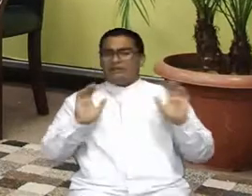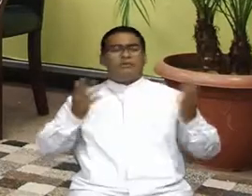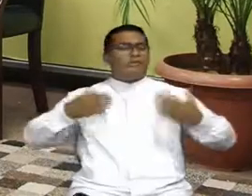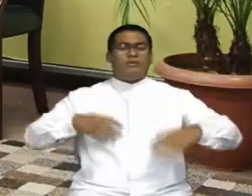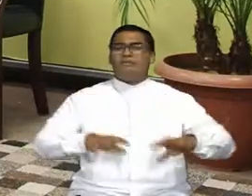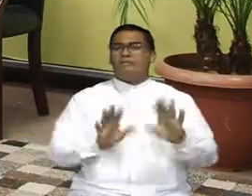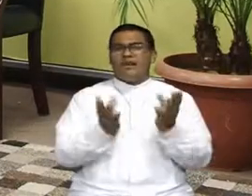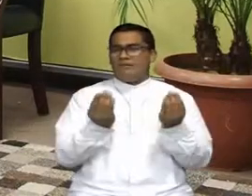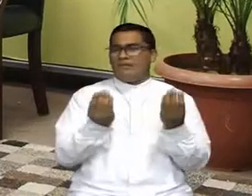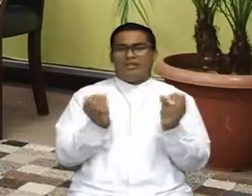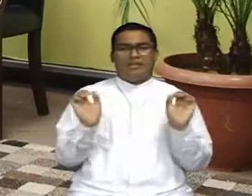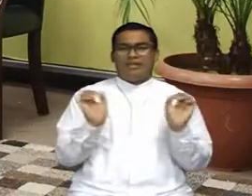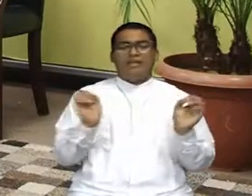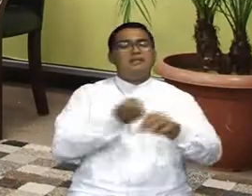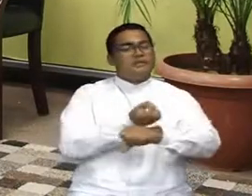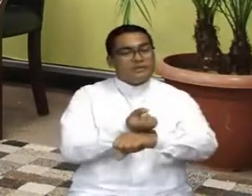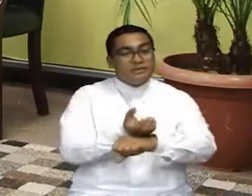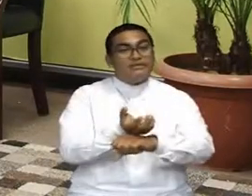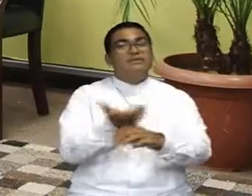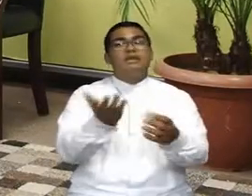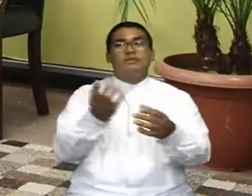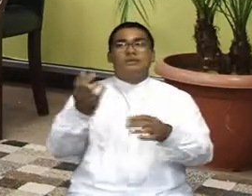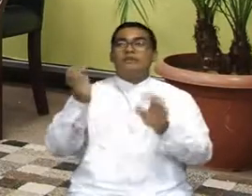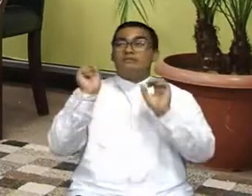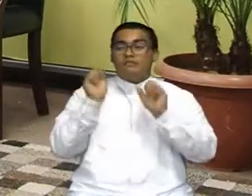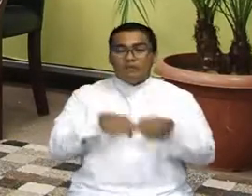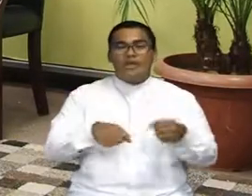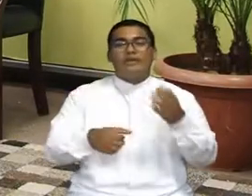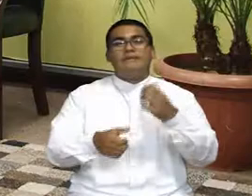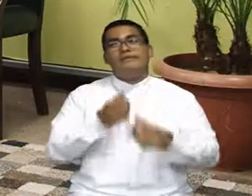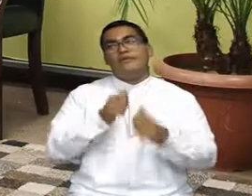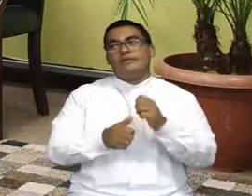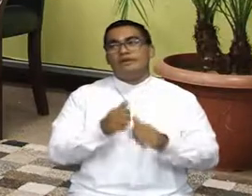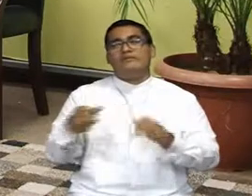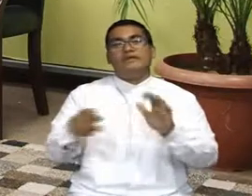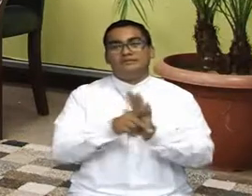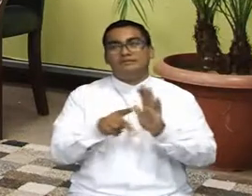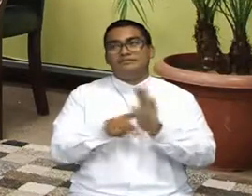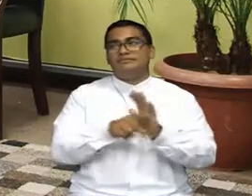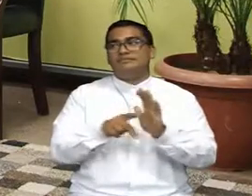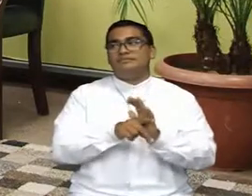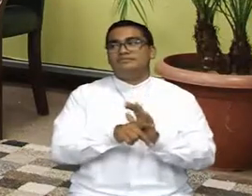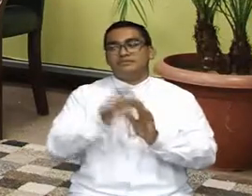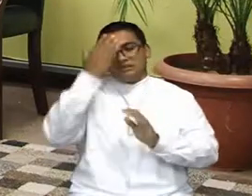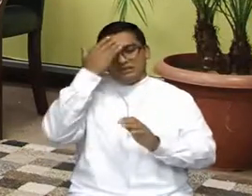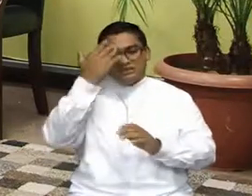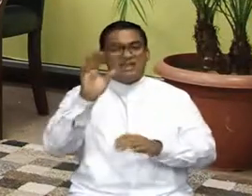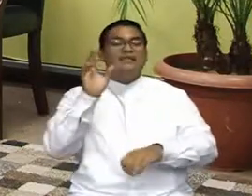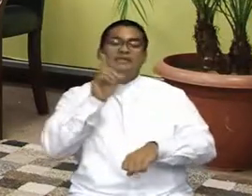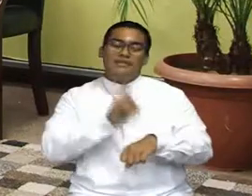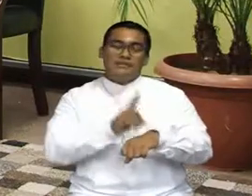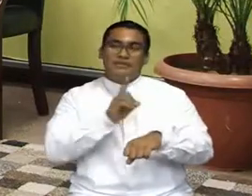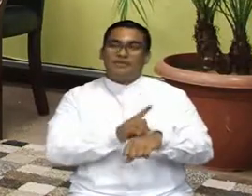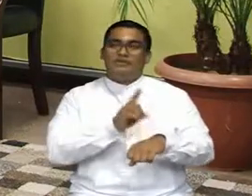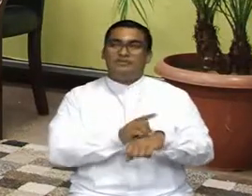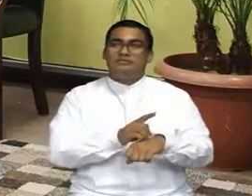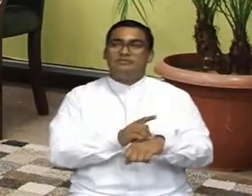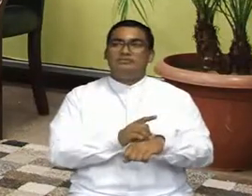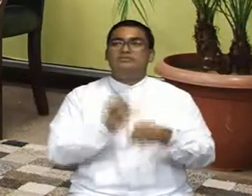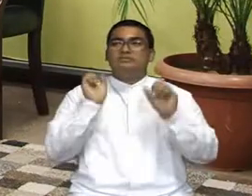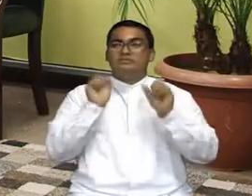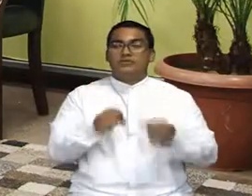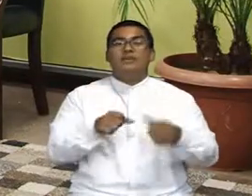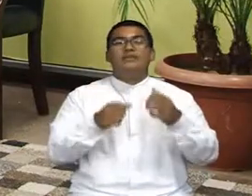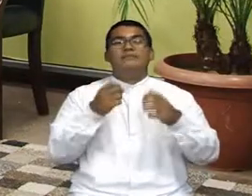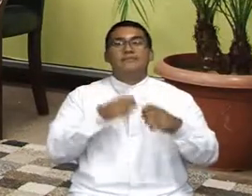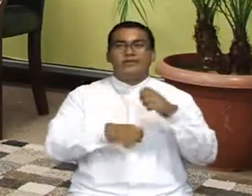es. Prevenirlo de que estas manchas puedan ocasionar. Porque si todo se descubre a tiempo, se trata a tiempo. Puedan ocasionar mayor